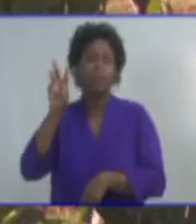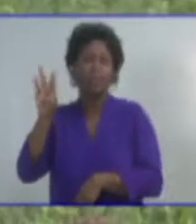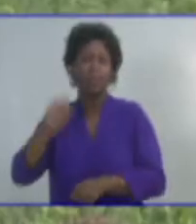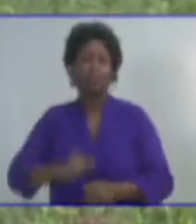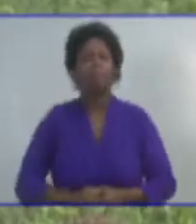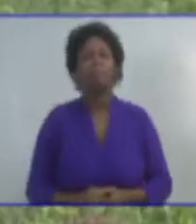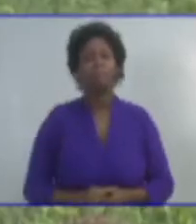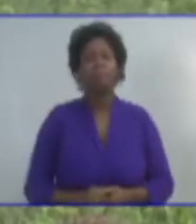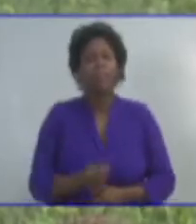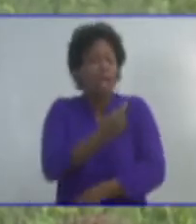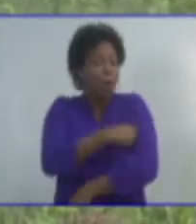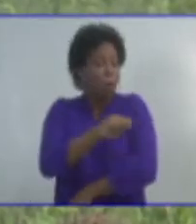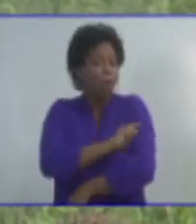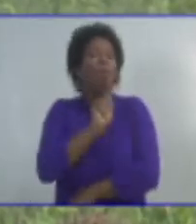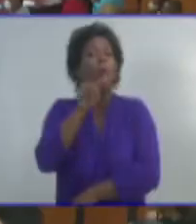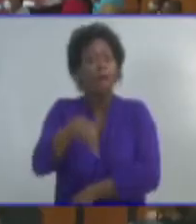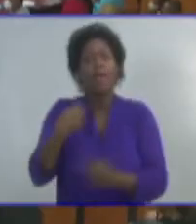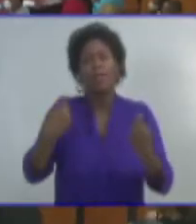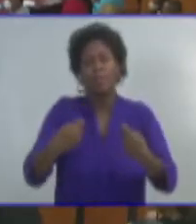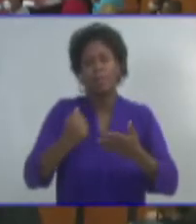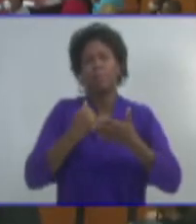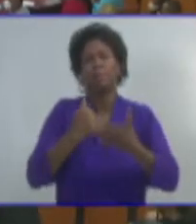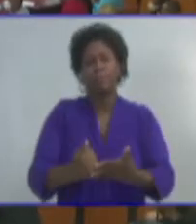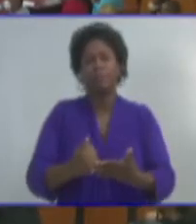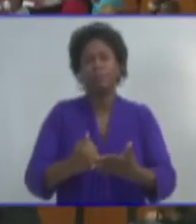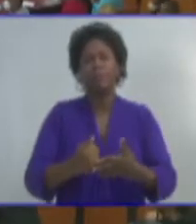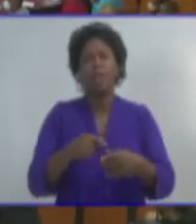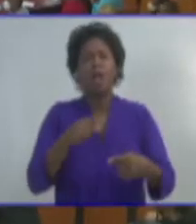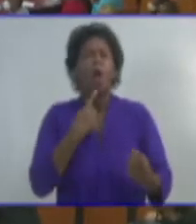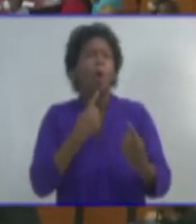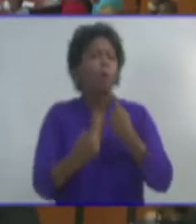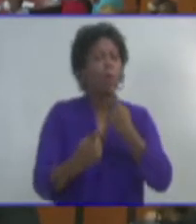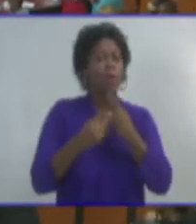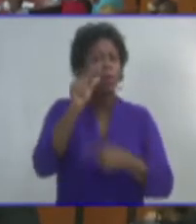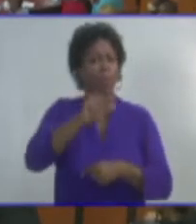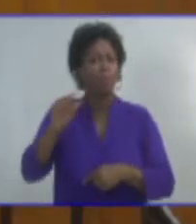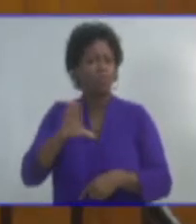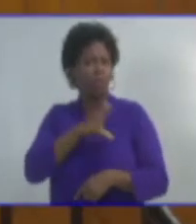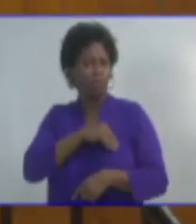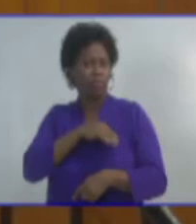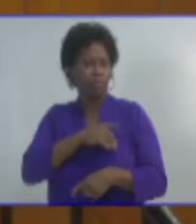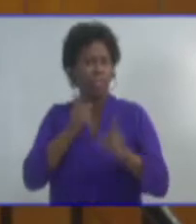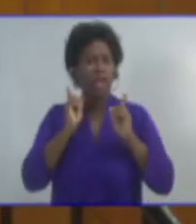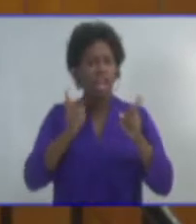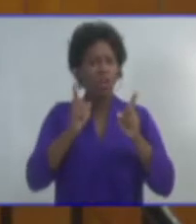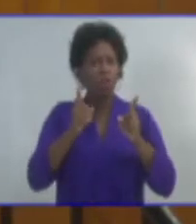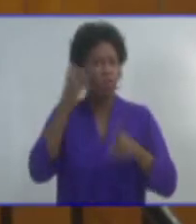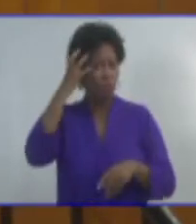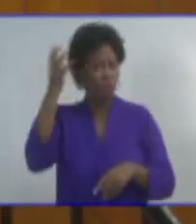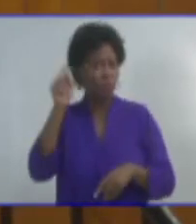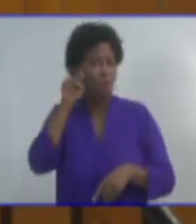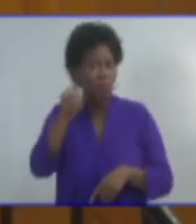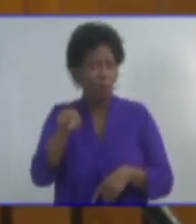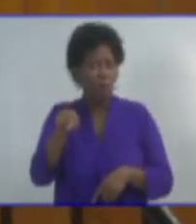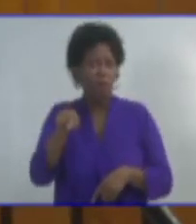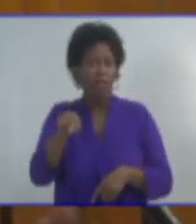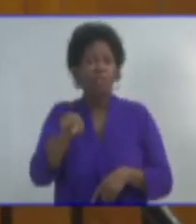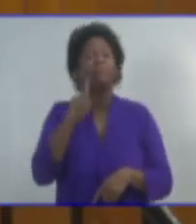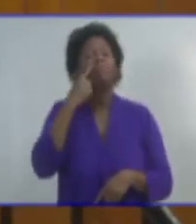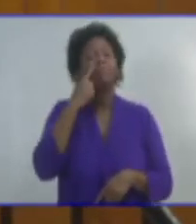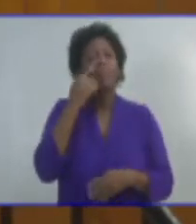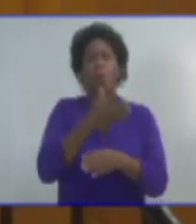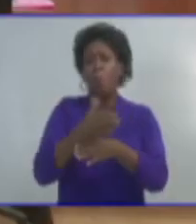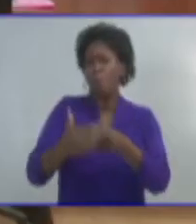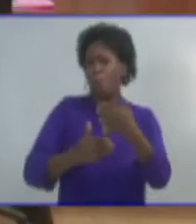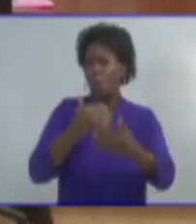el pueblo tiene que ser protagonista. Al respecto, debatieron los delegados durante la 25ª sesión ordinaria del 17º periodo de